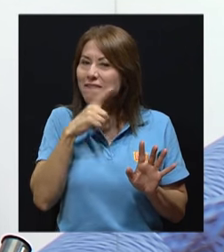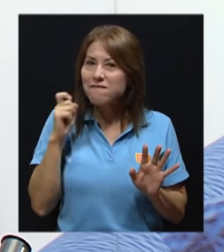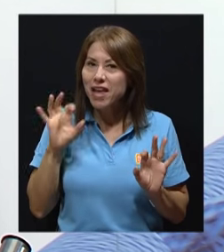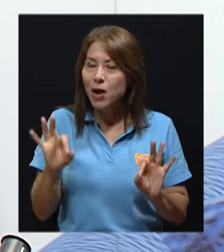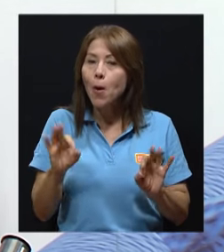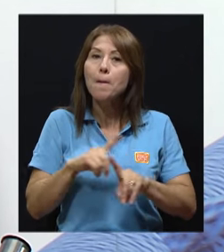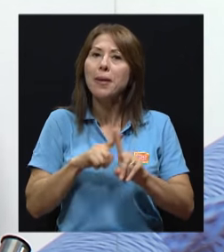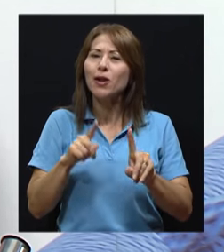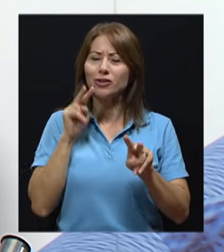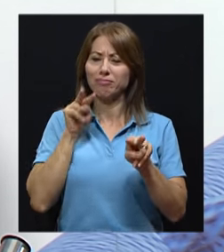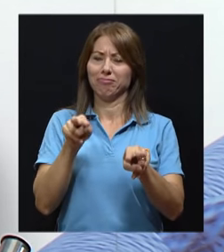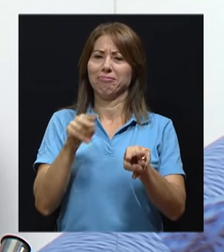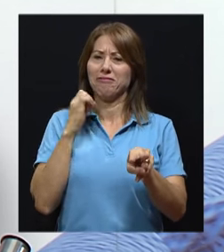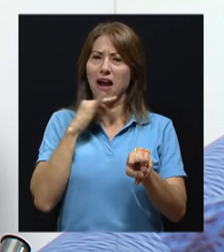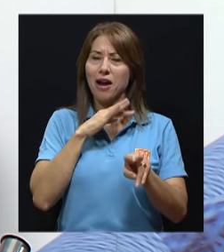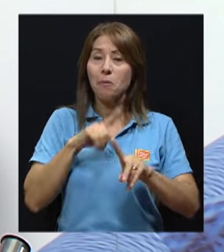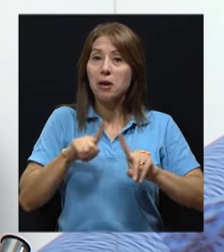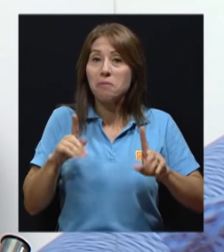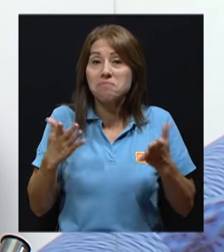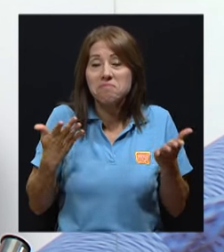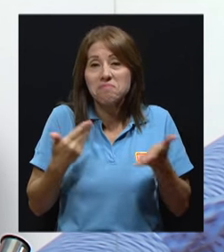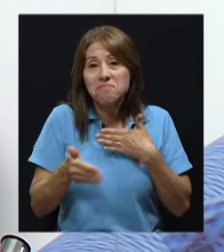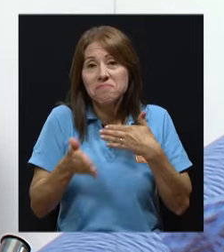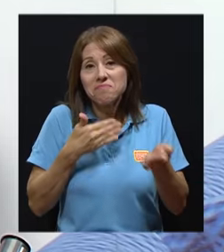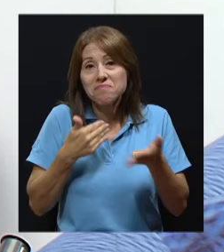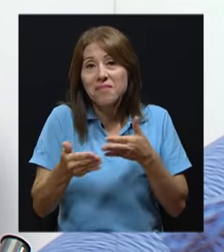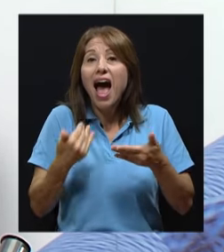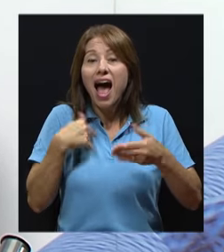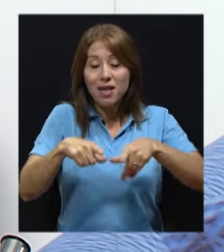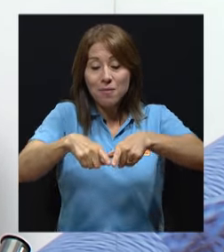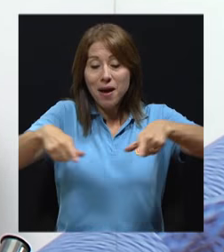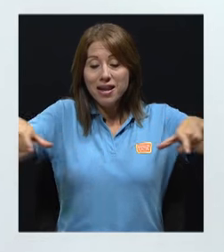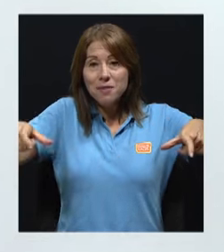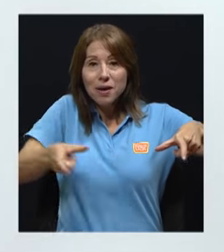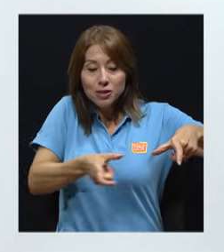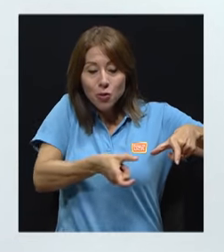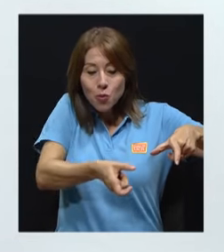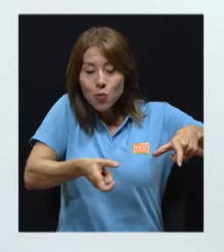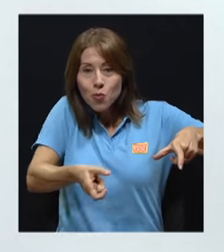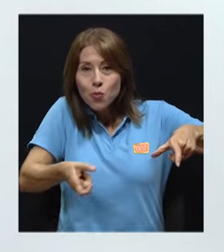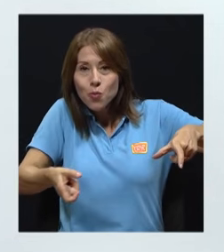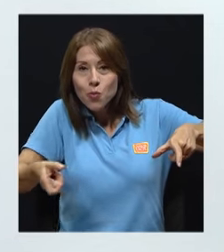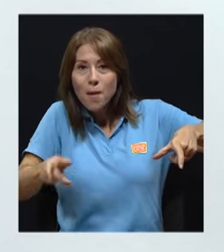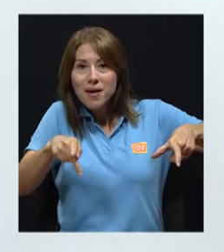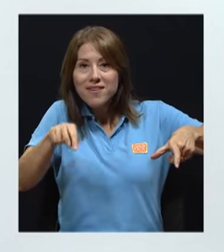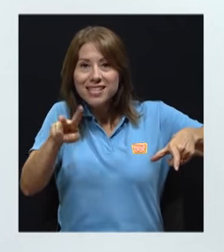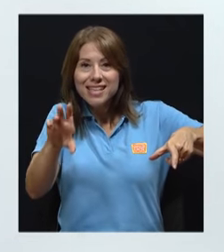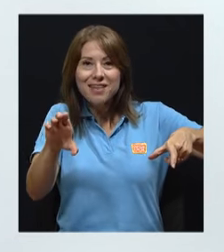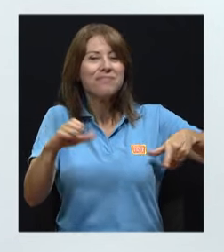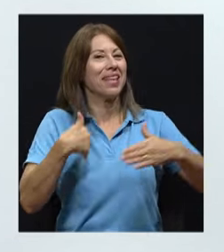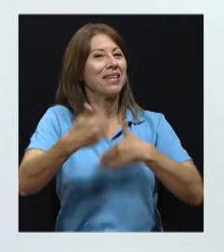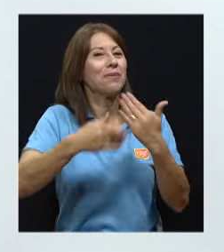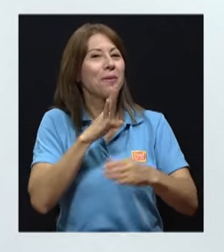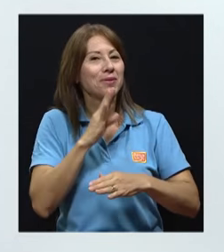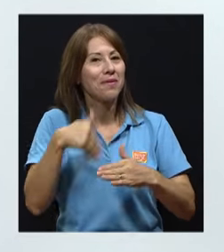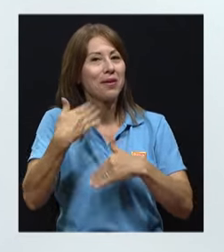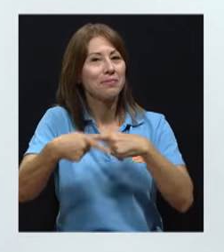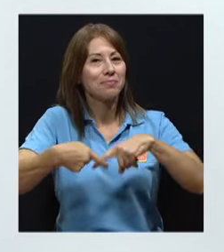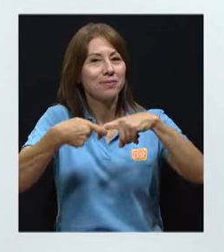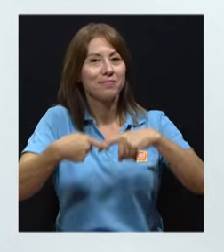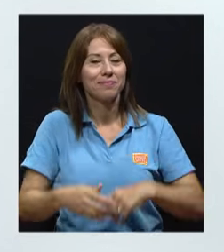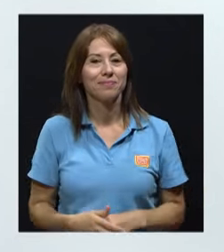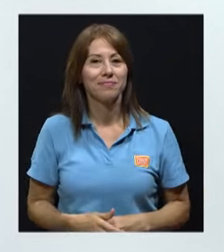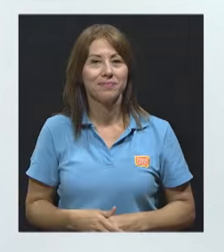feo bueno no no se ve no suena tan feo pero eh se ve raro pero bueno hay Marimba de